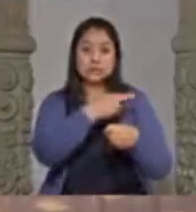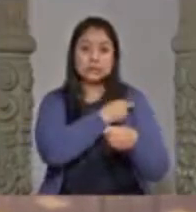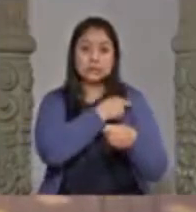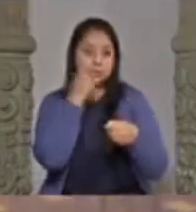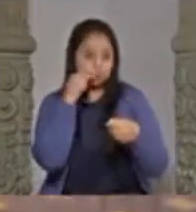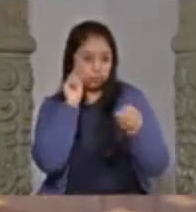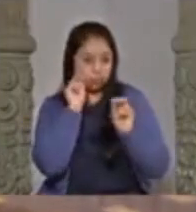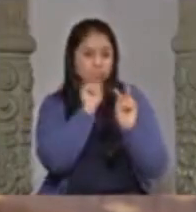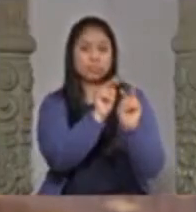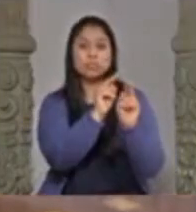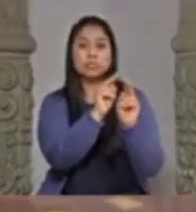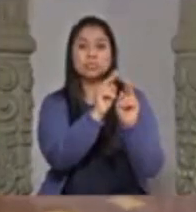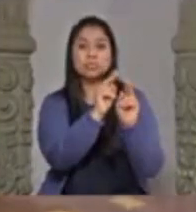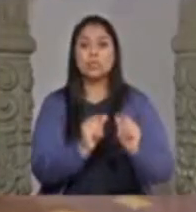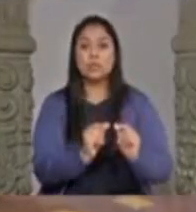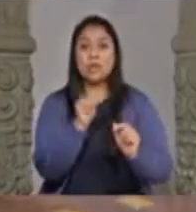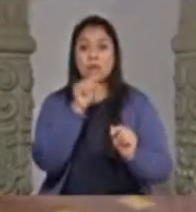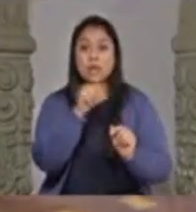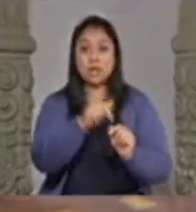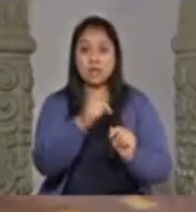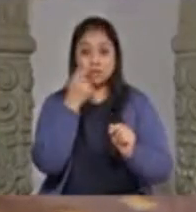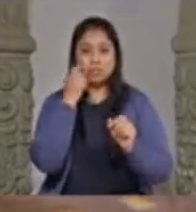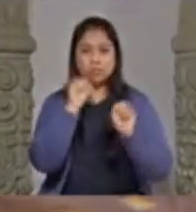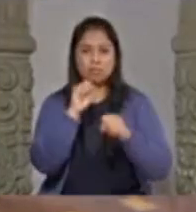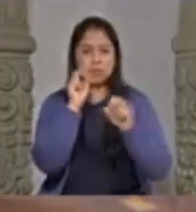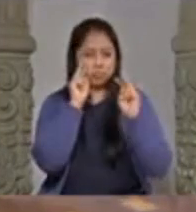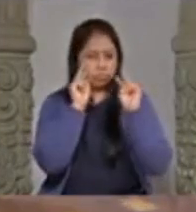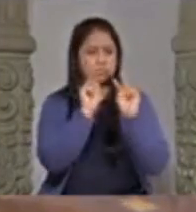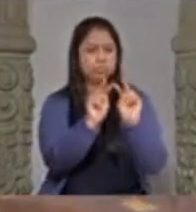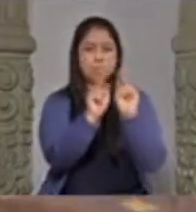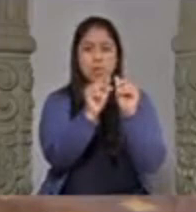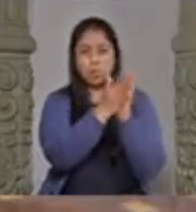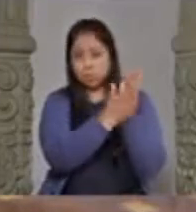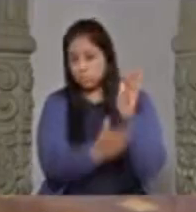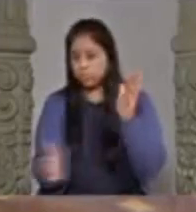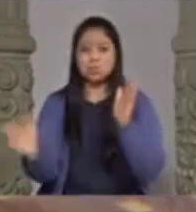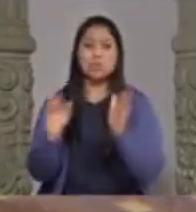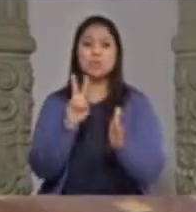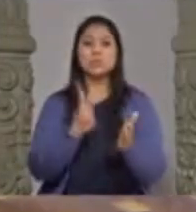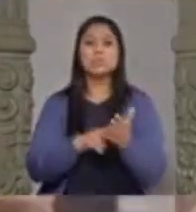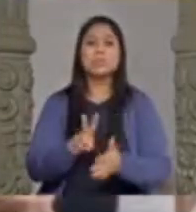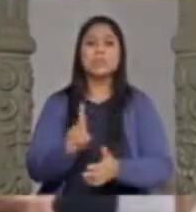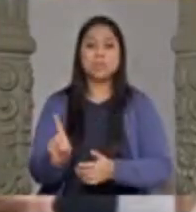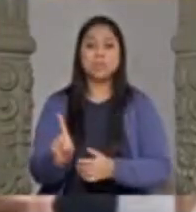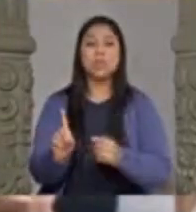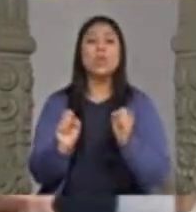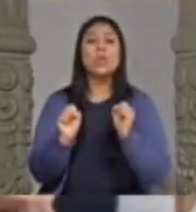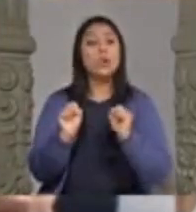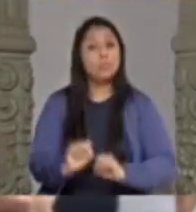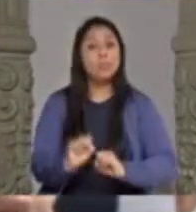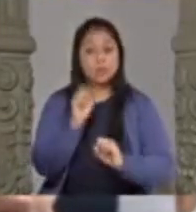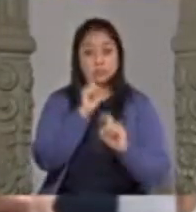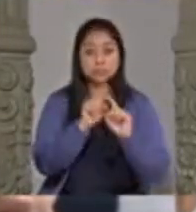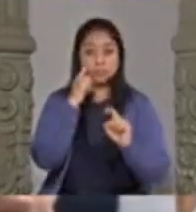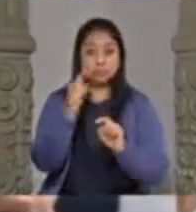ojos puestos sobre el presupuesto durante el año 2021, podamos venir